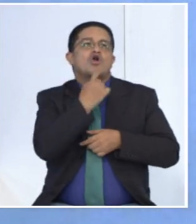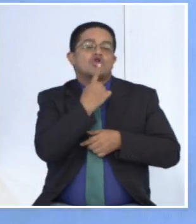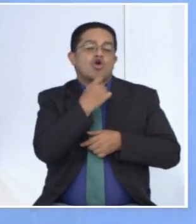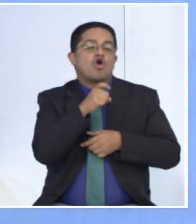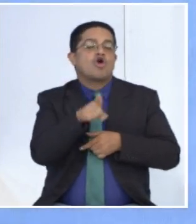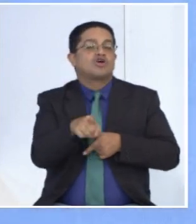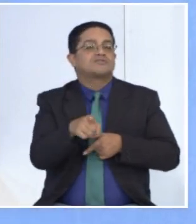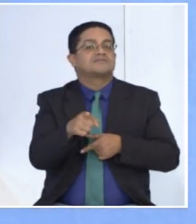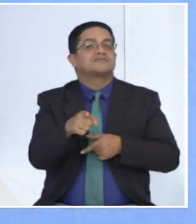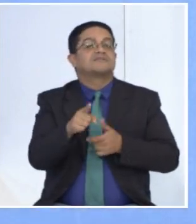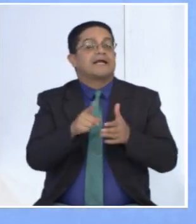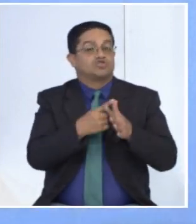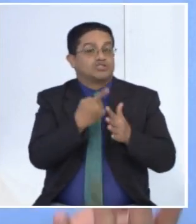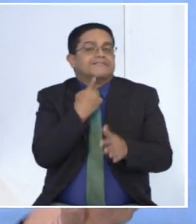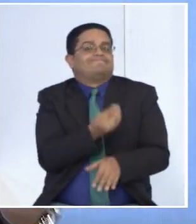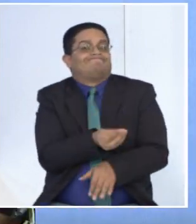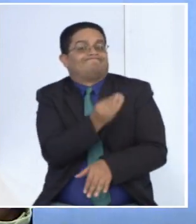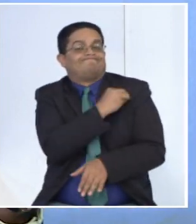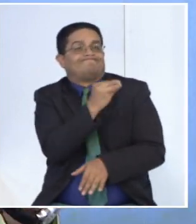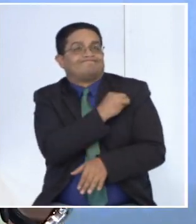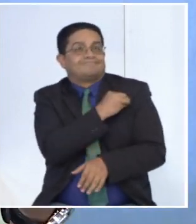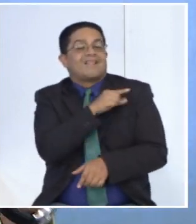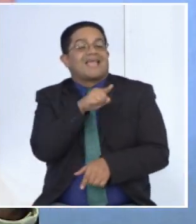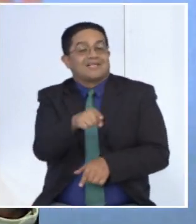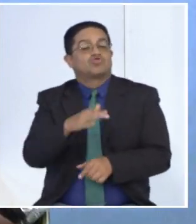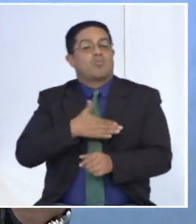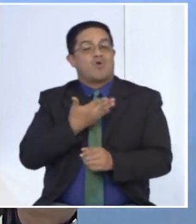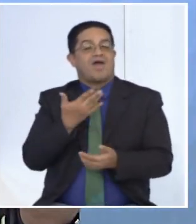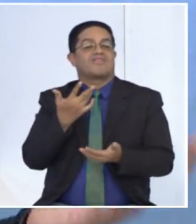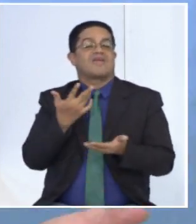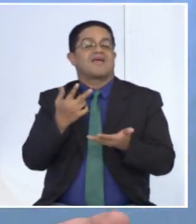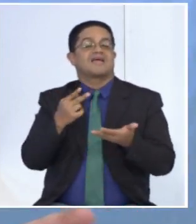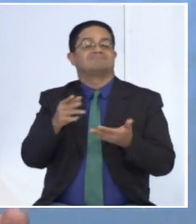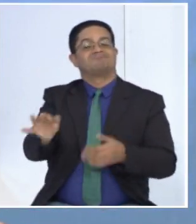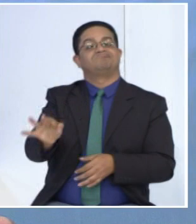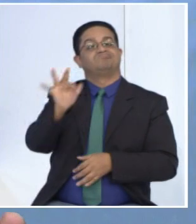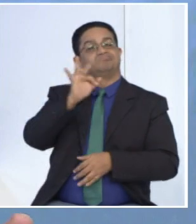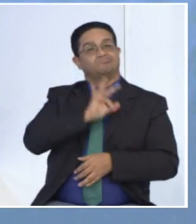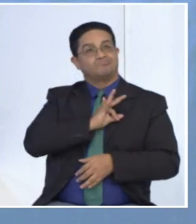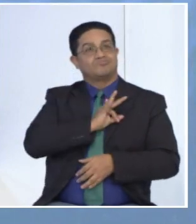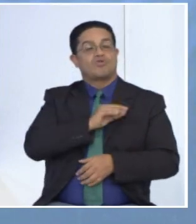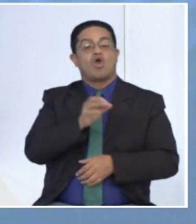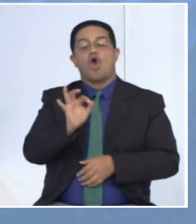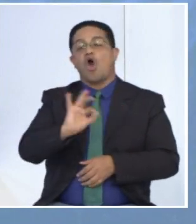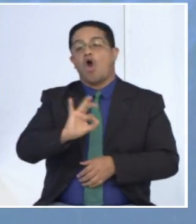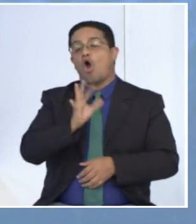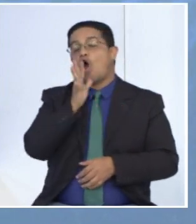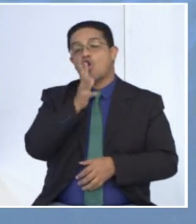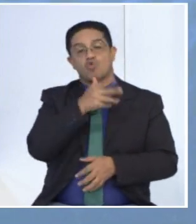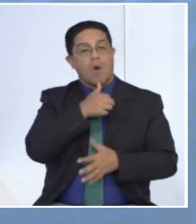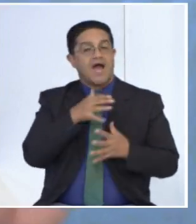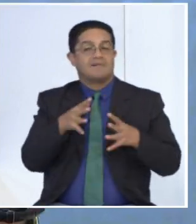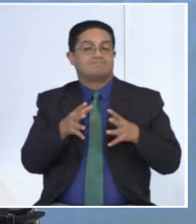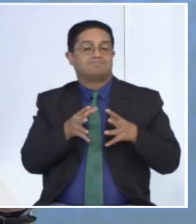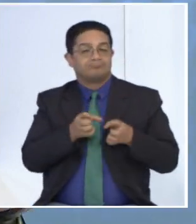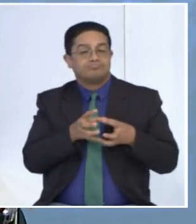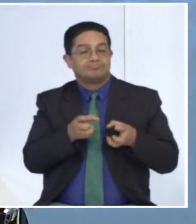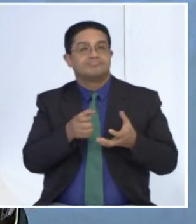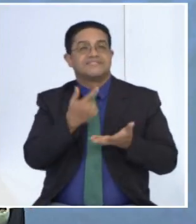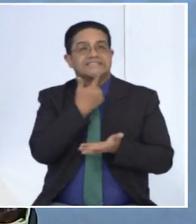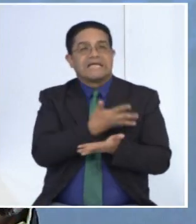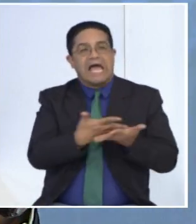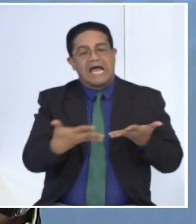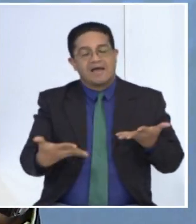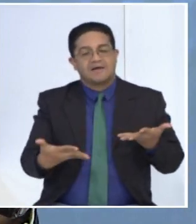estar educado en cuanto a esto. ¿Por qué? Porque eso puede ser infecciones, falta de irrigación que nos lleven a infecciones. Incluso, además de eso, el paciente tiene que